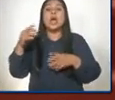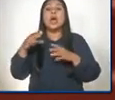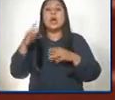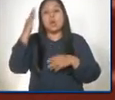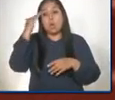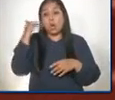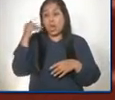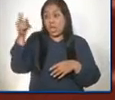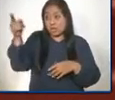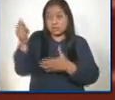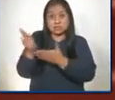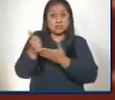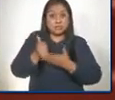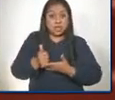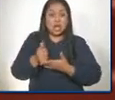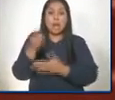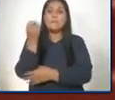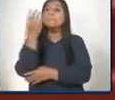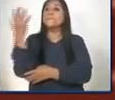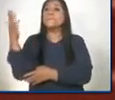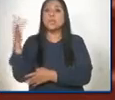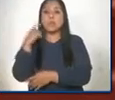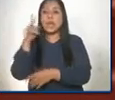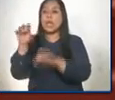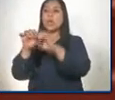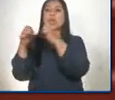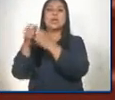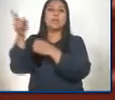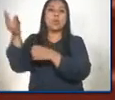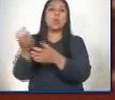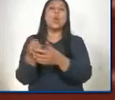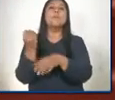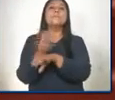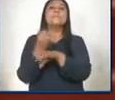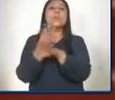con los bomberos forestales. Corea tiene un equipo de bomberos forestales muy importante.